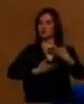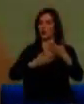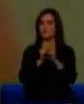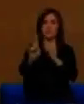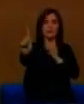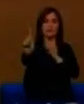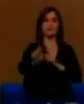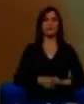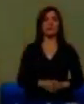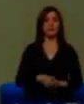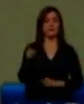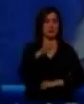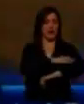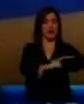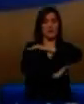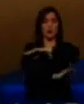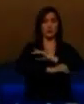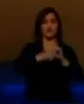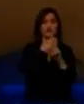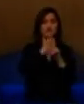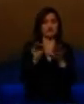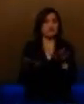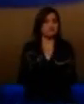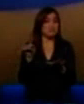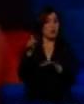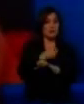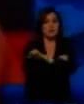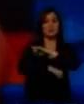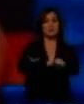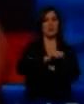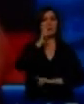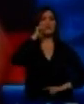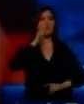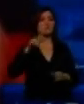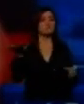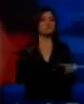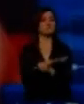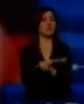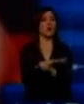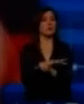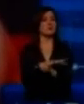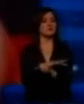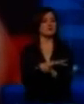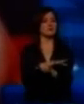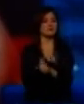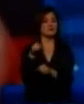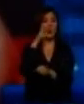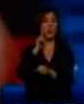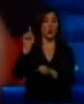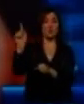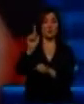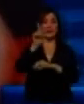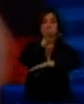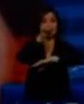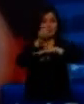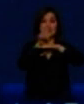Mientras nos muestra las marcas de la supuesta agresión, la joven nos dice que tiene todas las pruebas para comprobar que con el señalado, el director